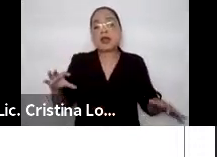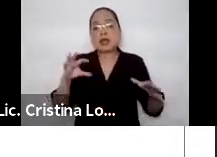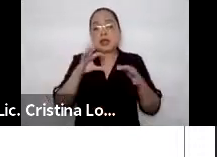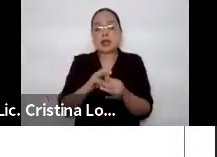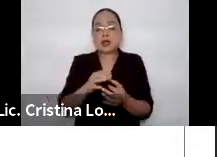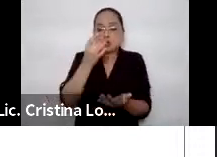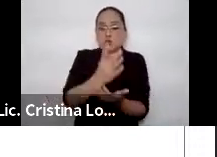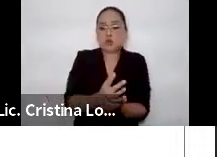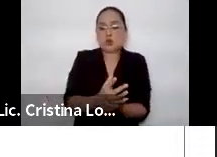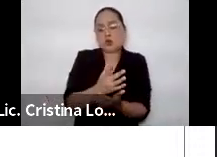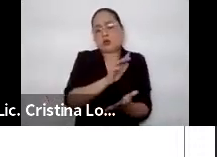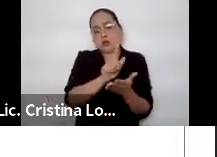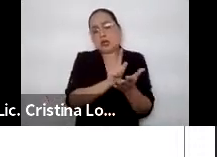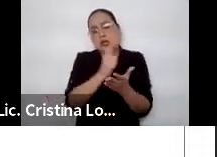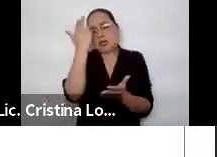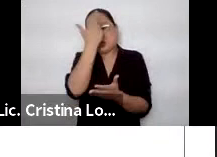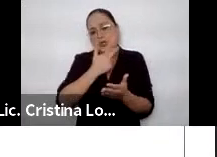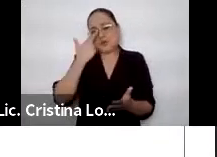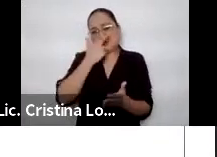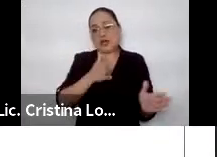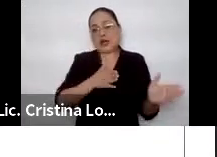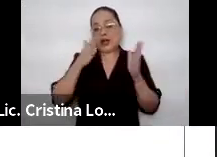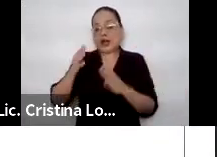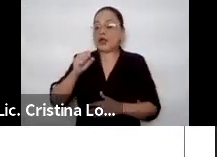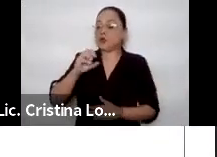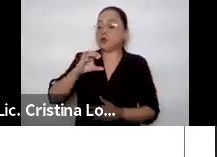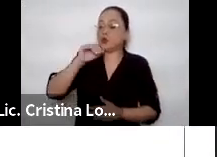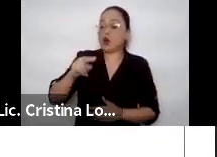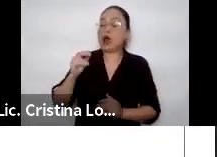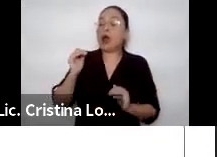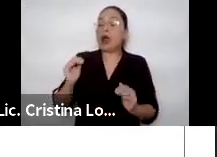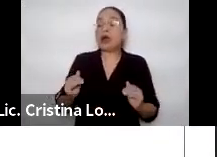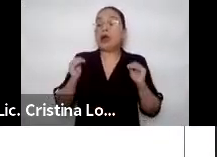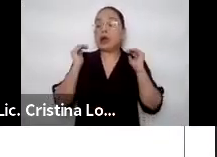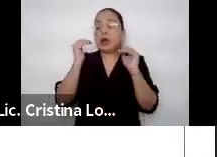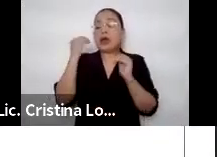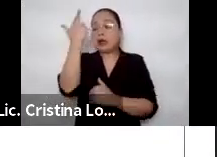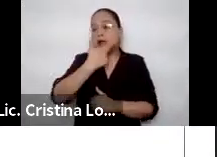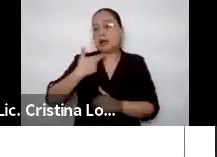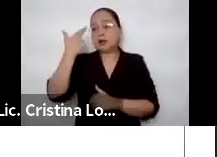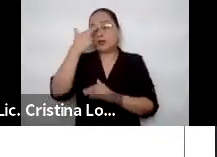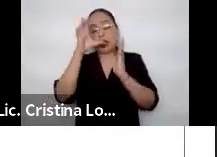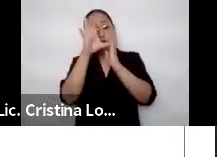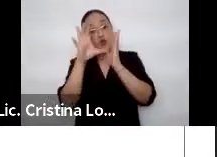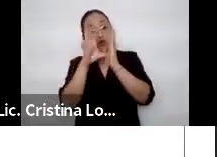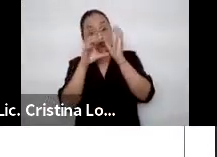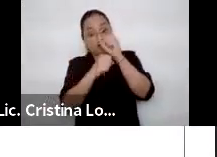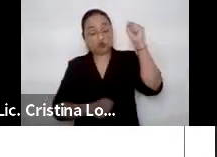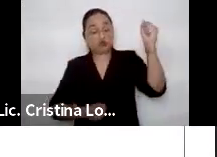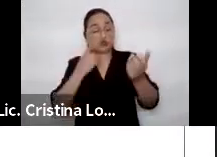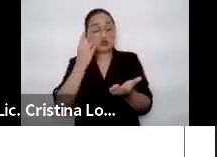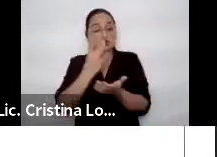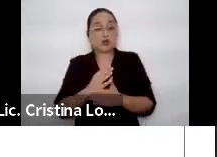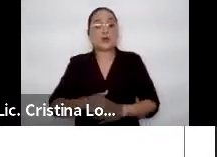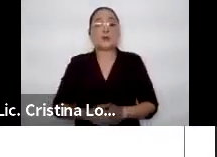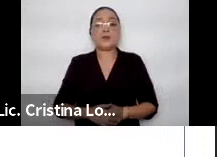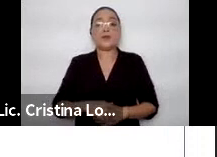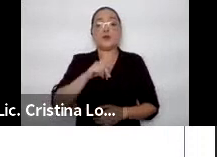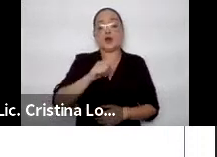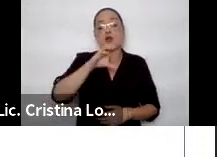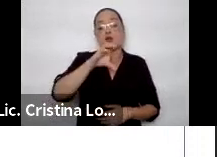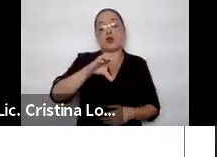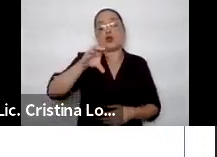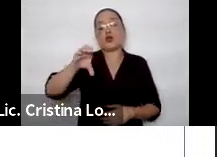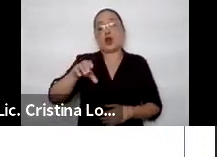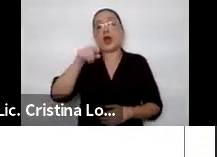de legalidad. En consecuencia, se le da a los tribunales colegiados la posibilidad de modificar